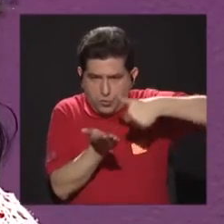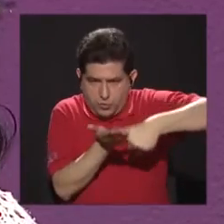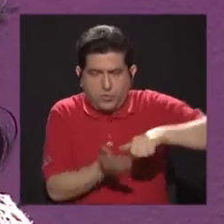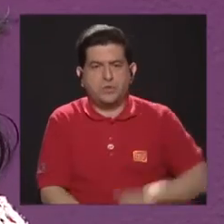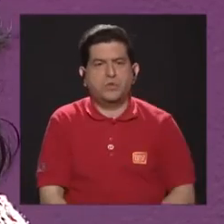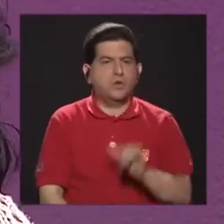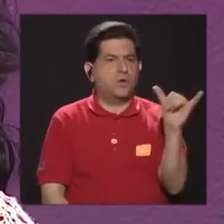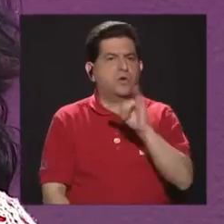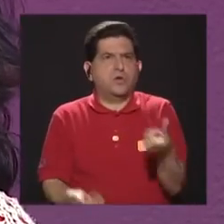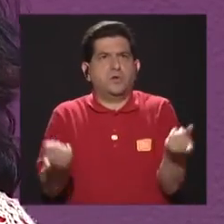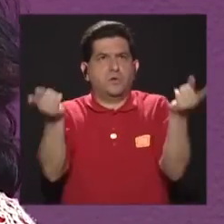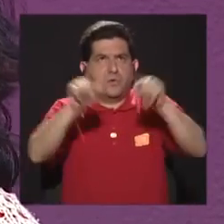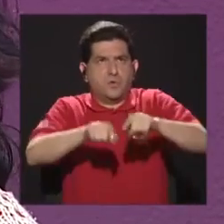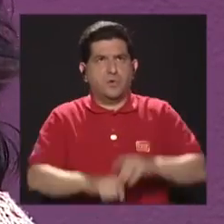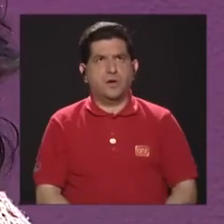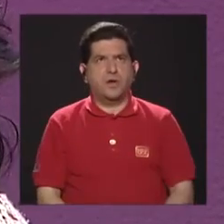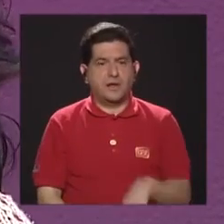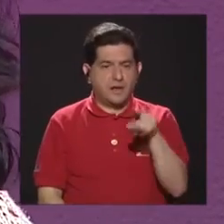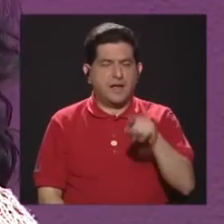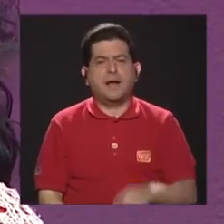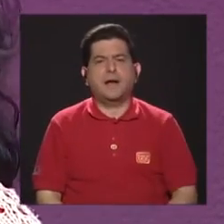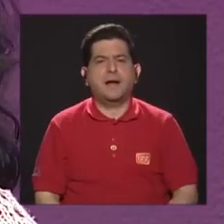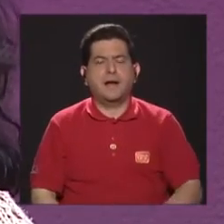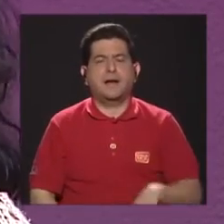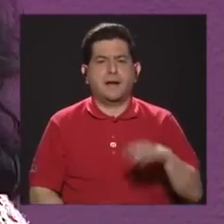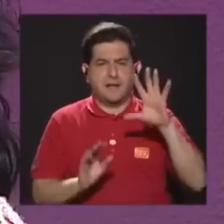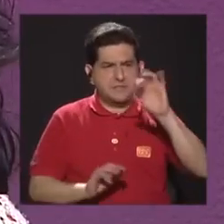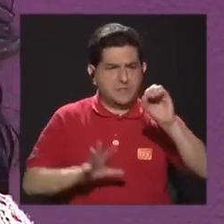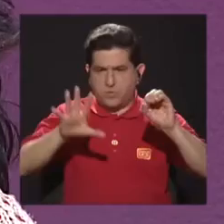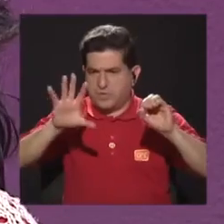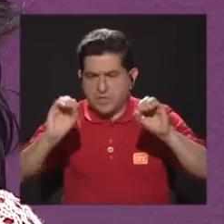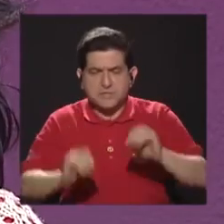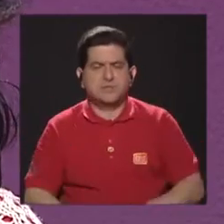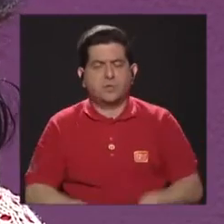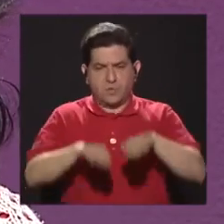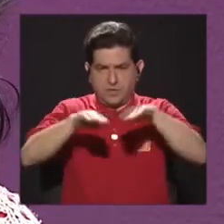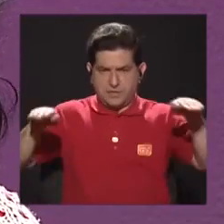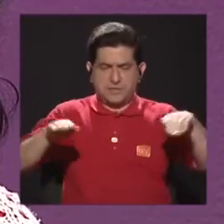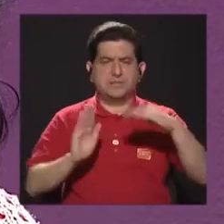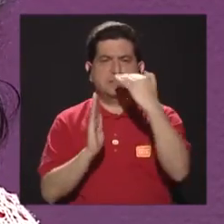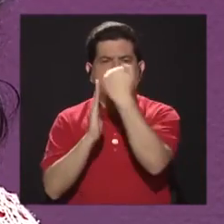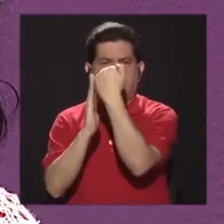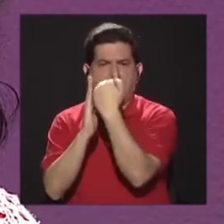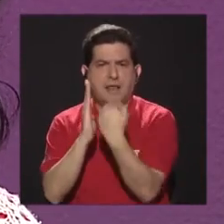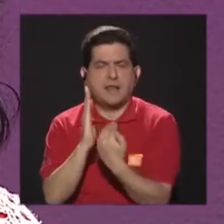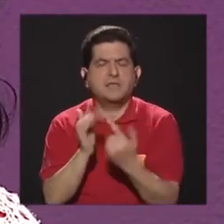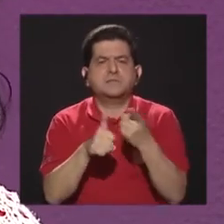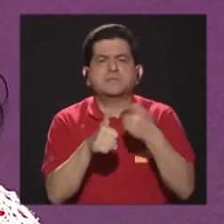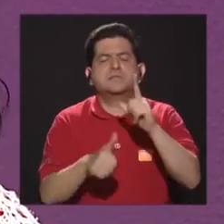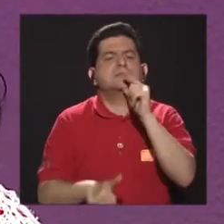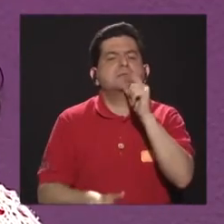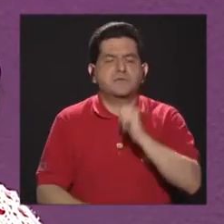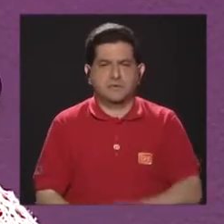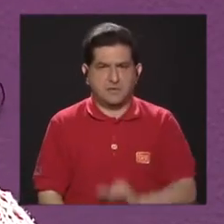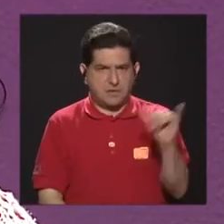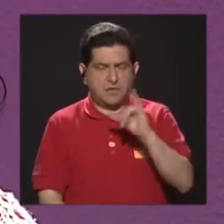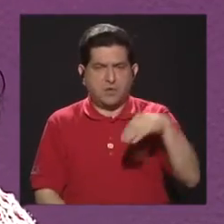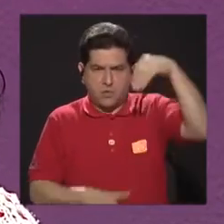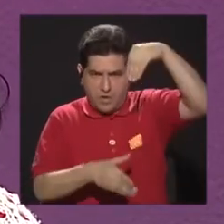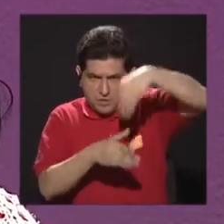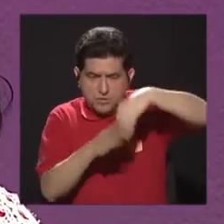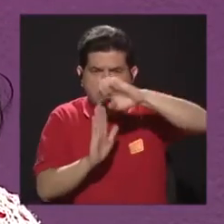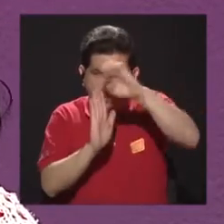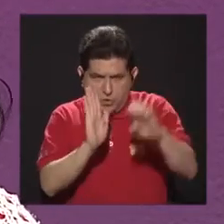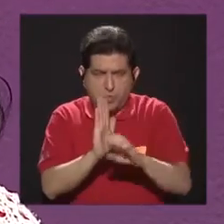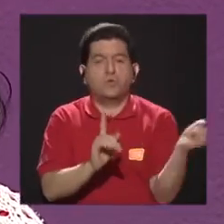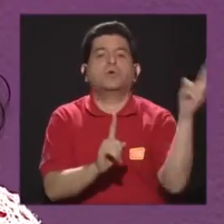Lo mismo sucede con la paridad horizontal, que tiene que ver con quién encabeza las listas precisamente. También se incorpora en el